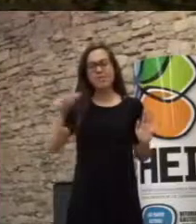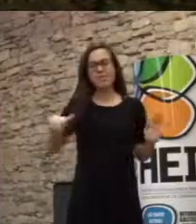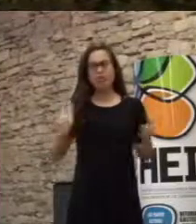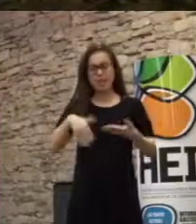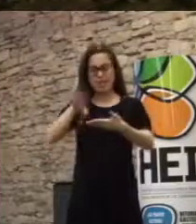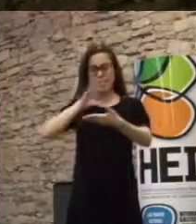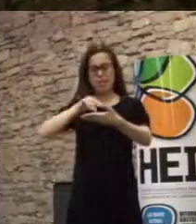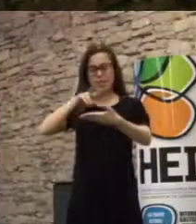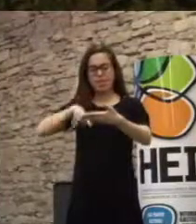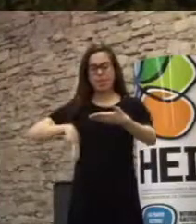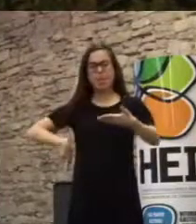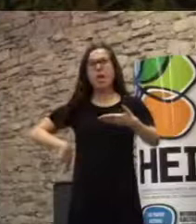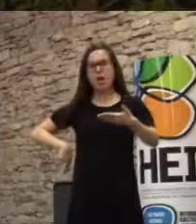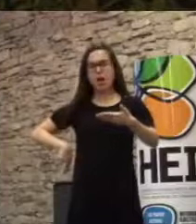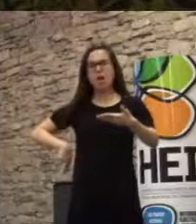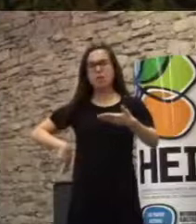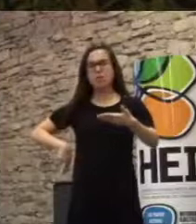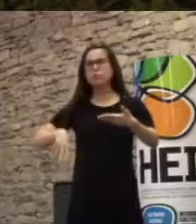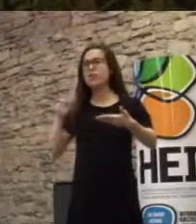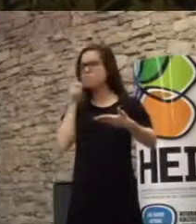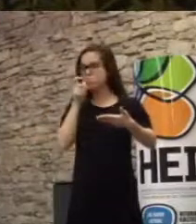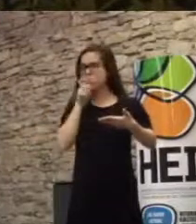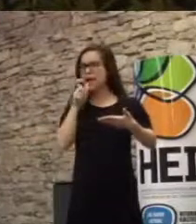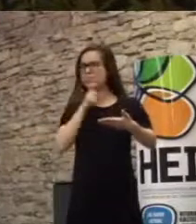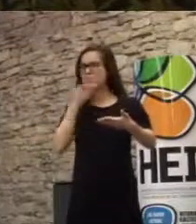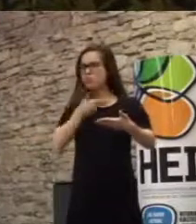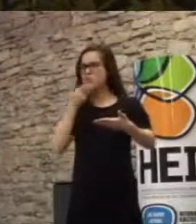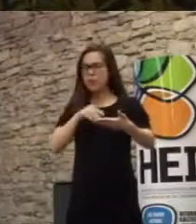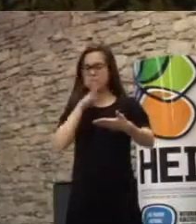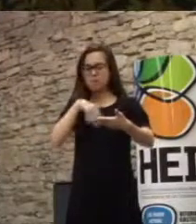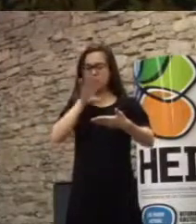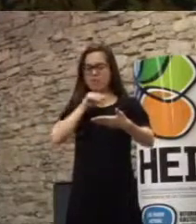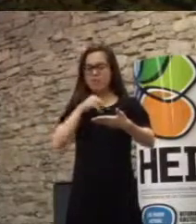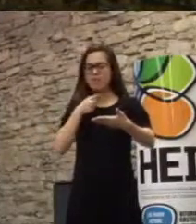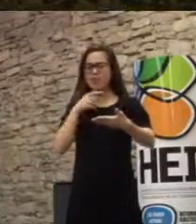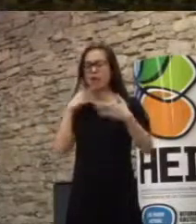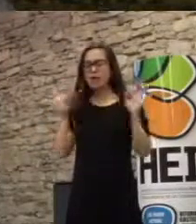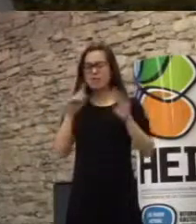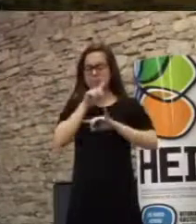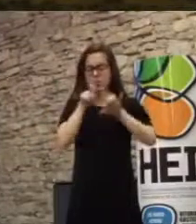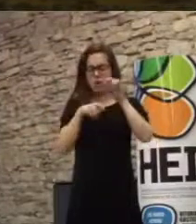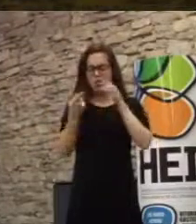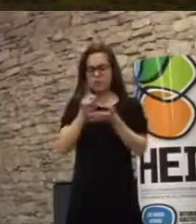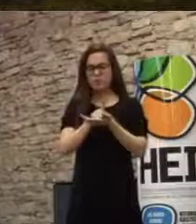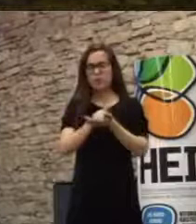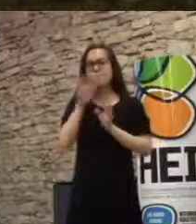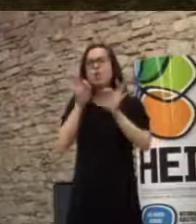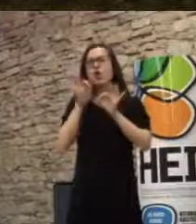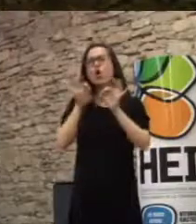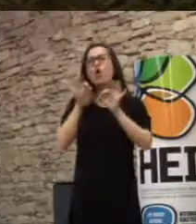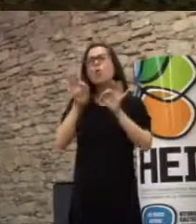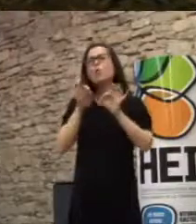que tanto por ciento influye en las palabras en la persona que te escuchan buena pregunta a través de qué tanto por ciento de